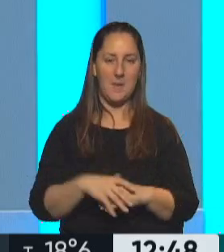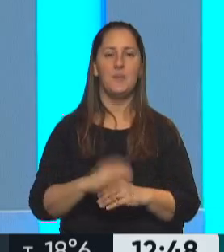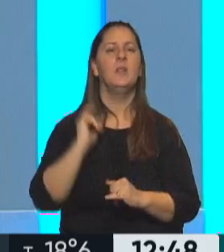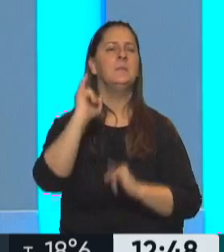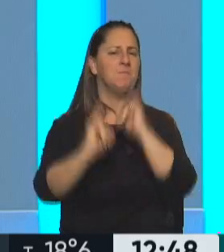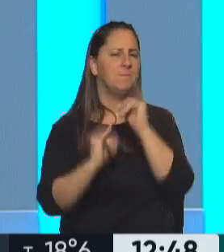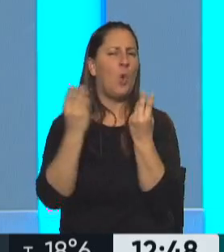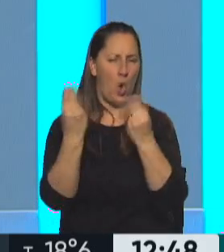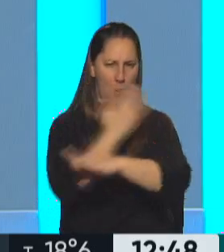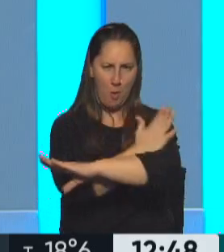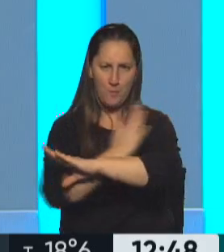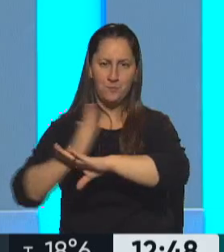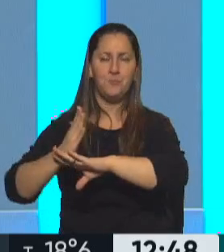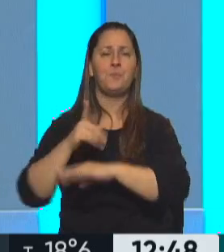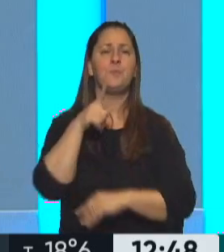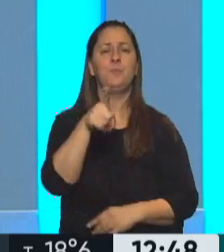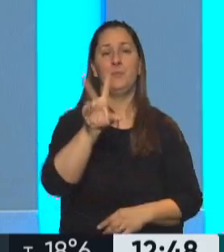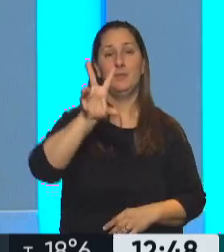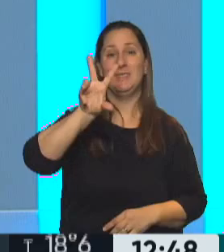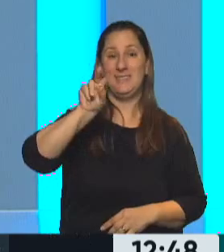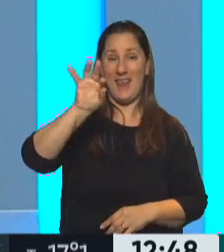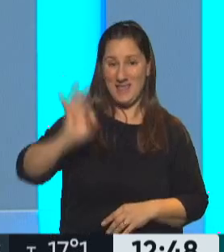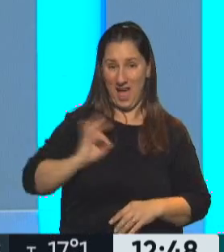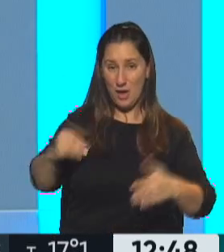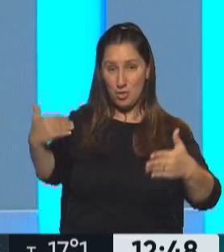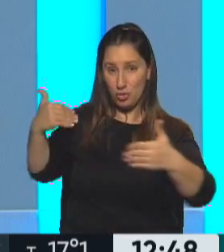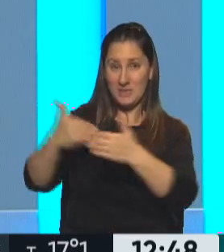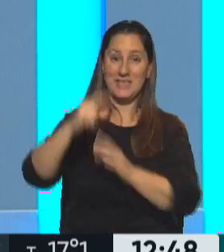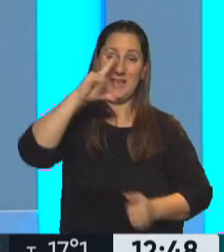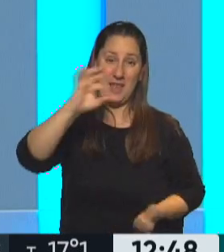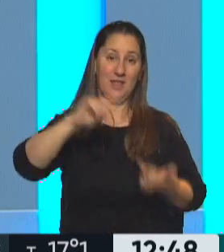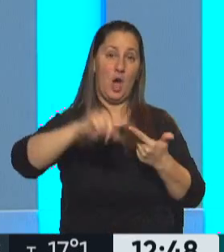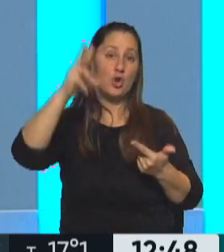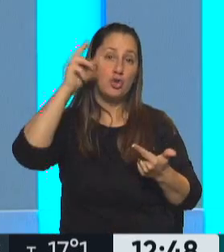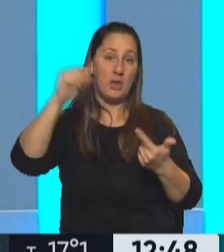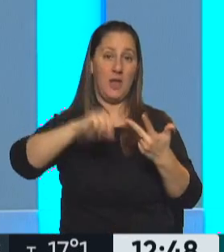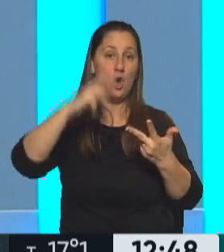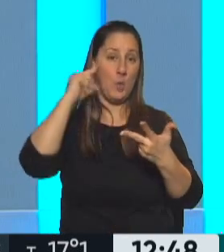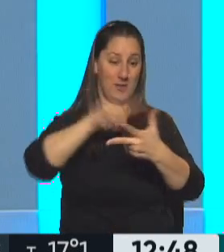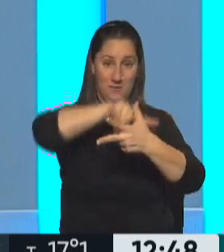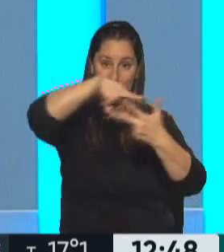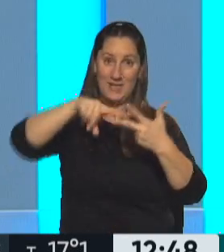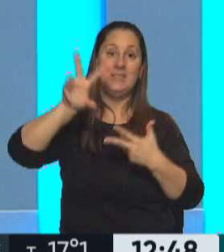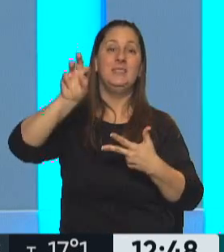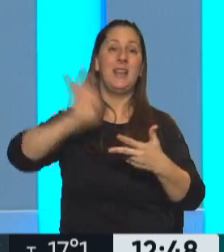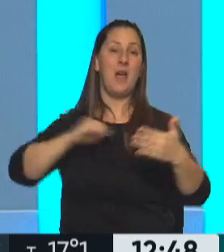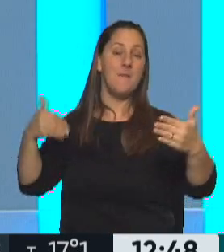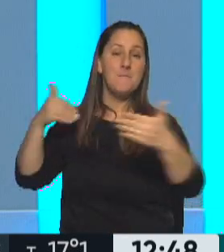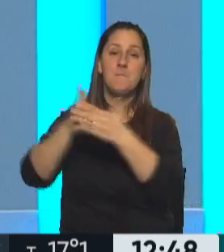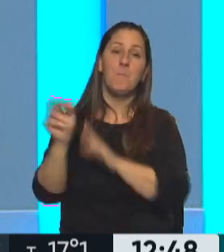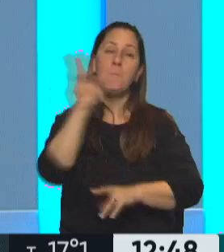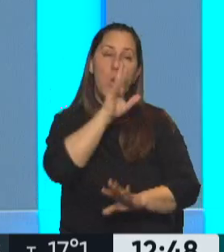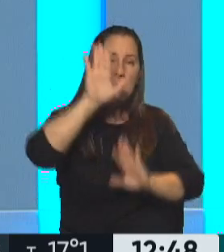cómo se manejaban Esto fue durante 30 años años 70 80 y 90 fueron reclutadas Estas